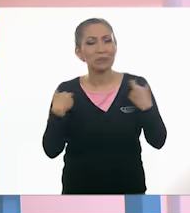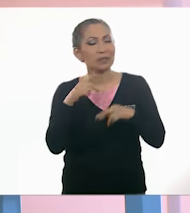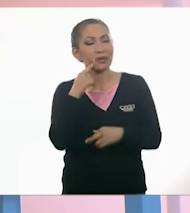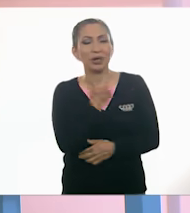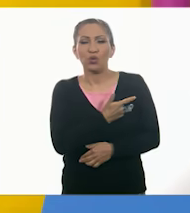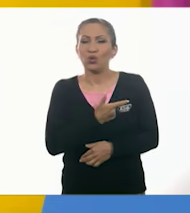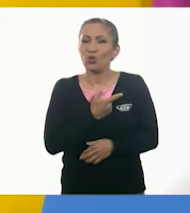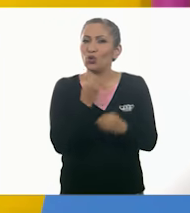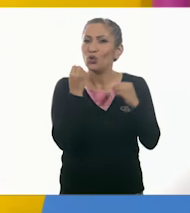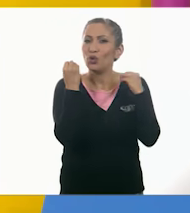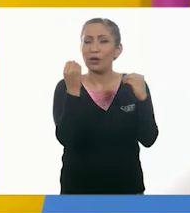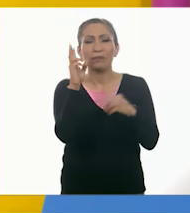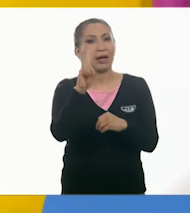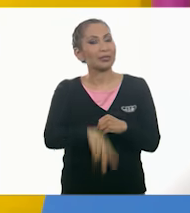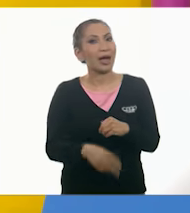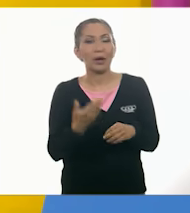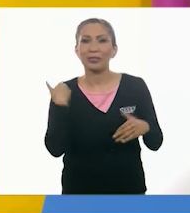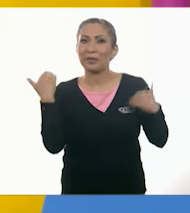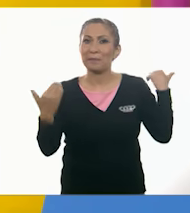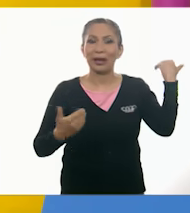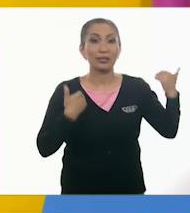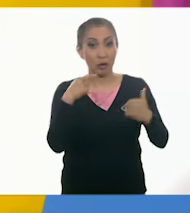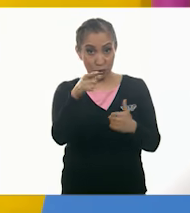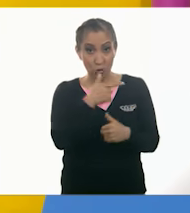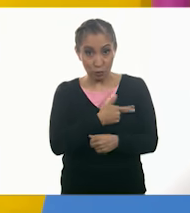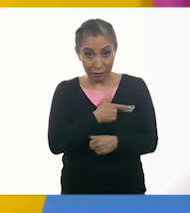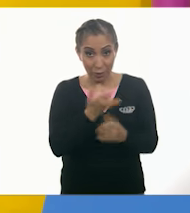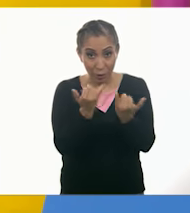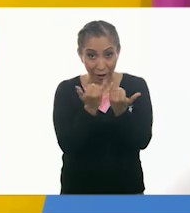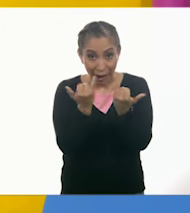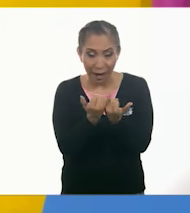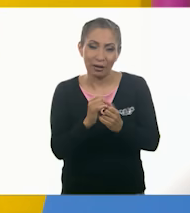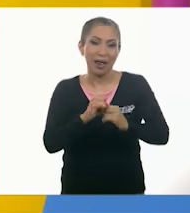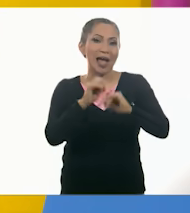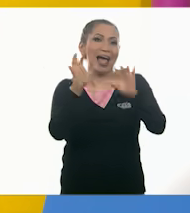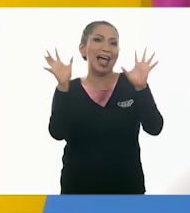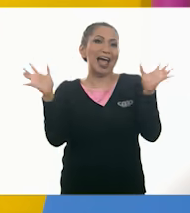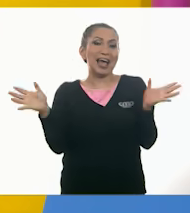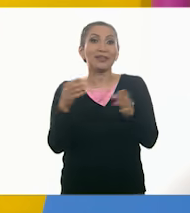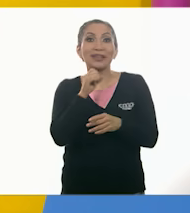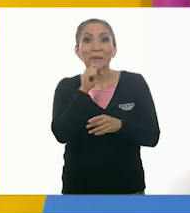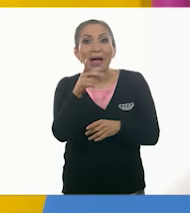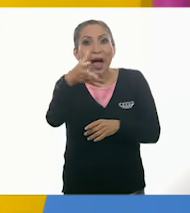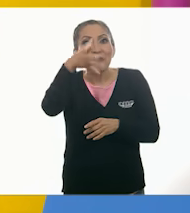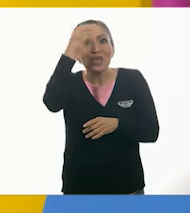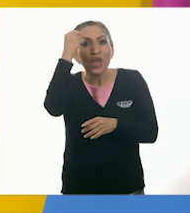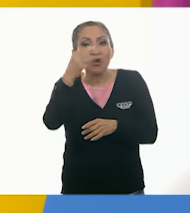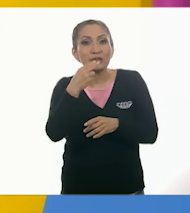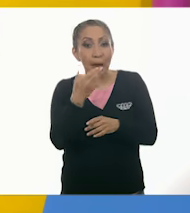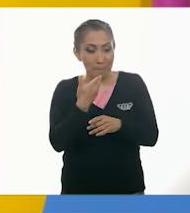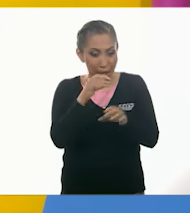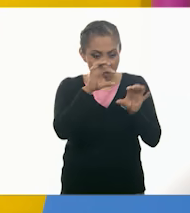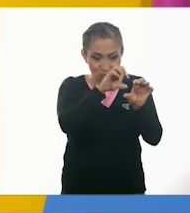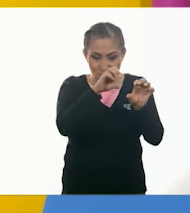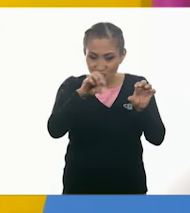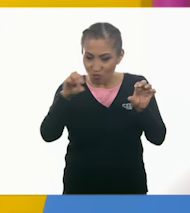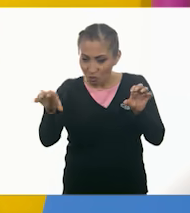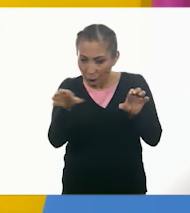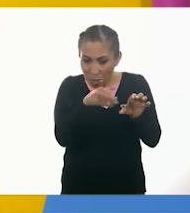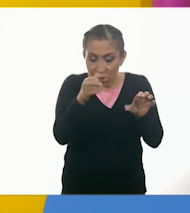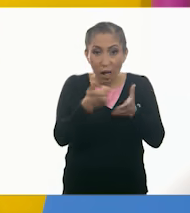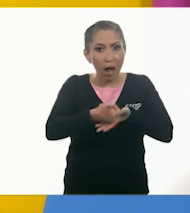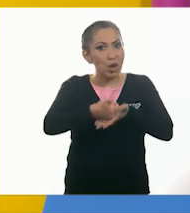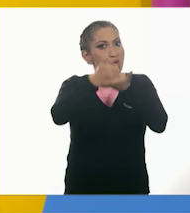me gustó muchísimo. La verdad es que está muy divertido. ¿A ustedes no les gustó? Claro que sí. Y aparte aprendimos a usar muy bien el ábaco, que es